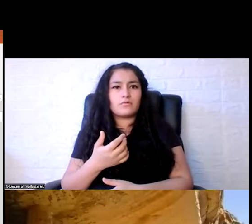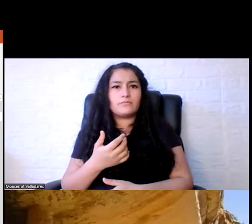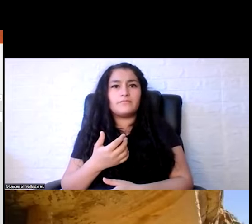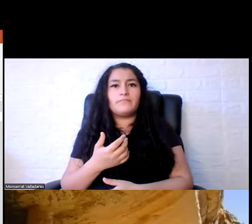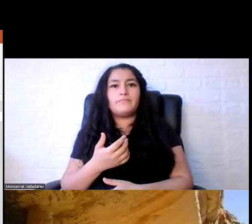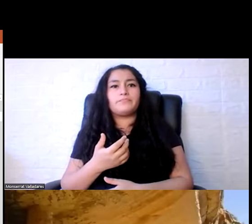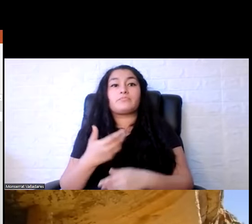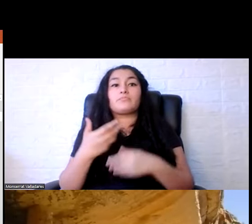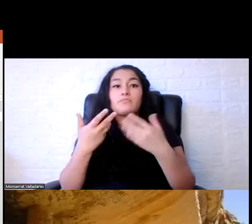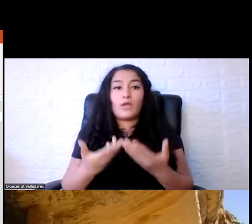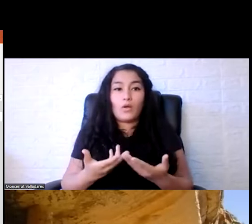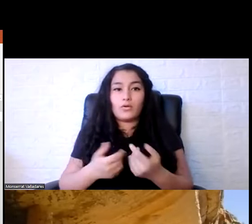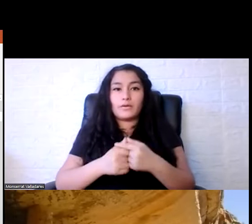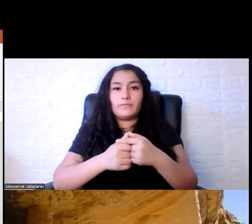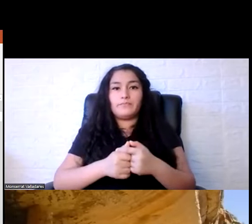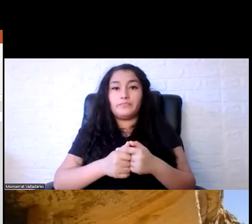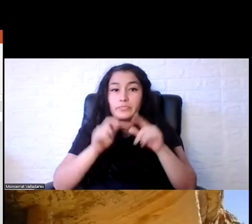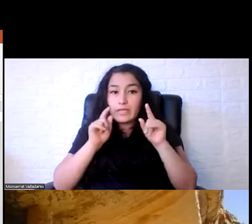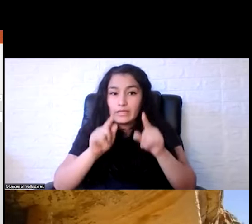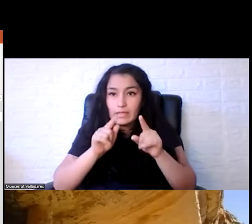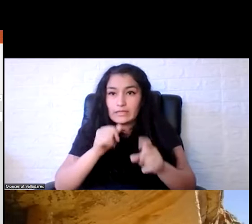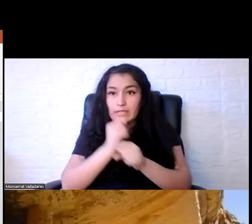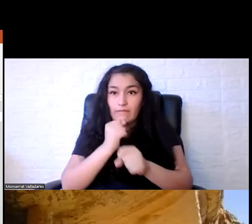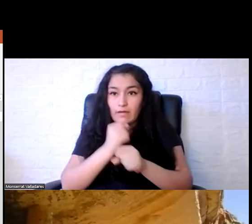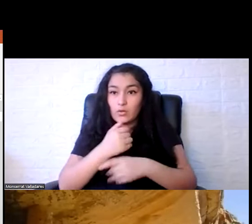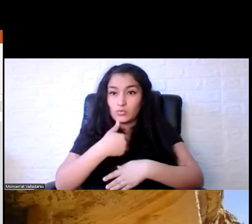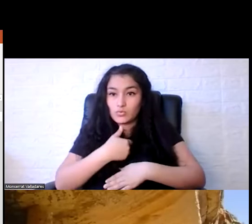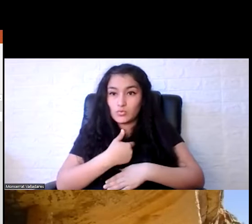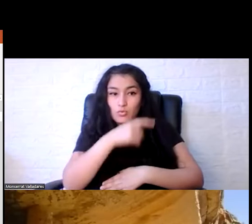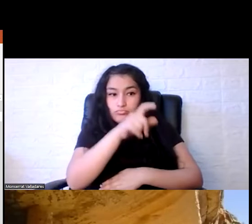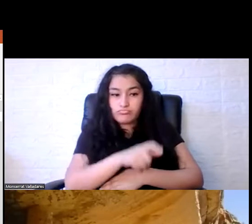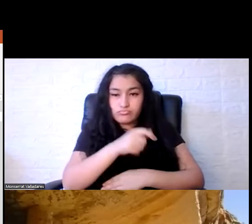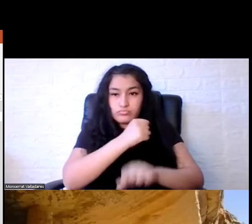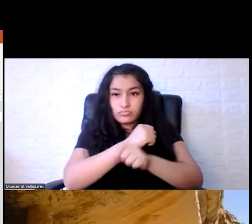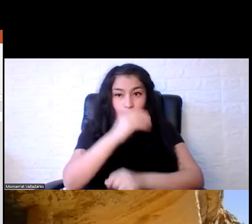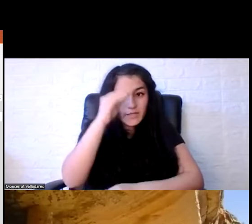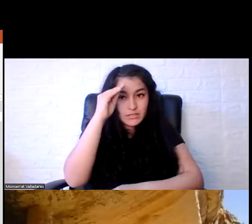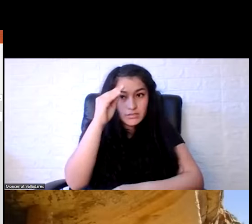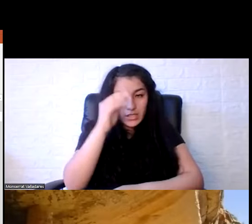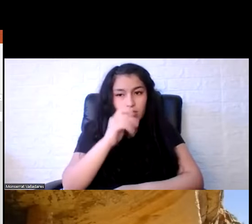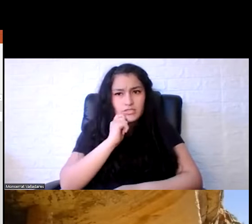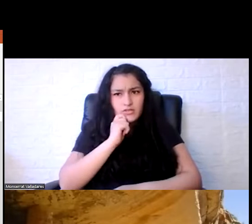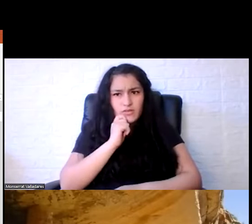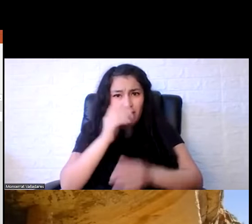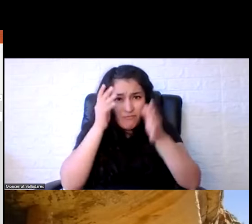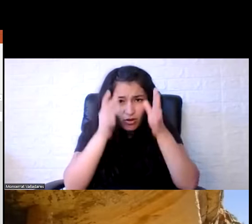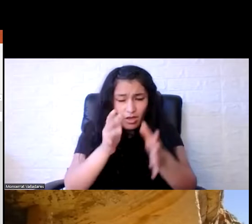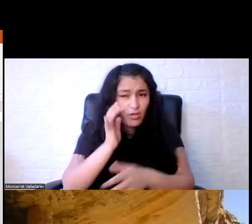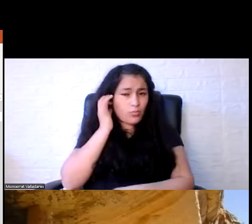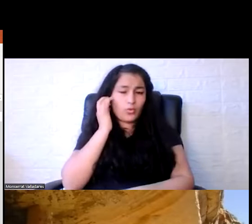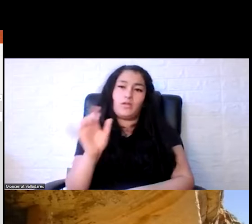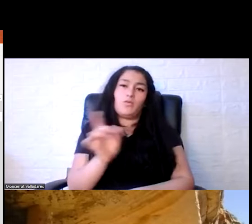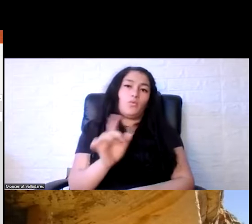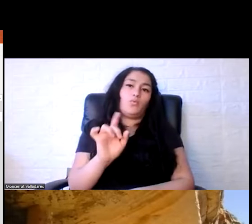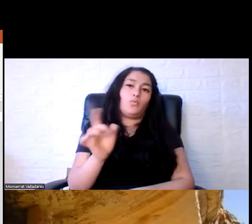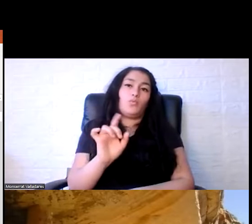dentro del trabajo que hice con la policía, mi foco no fueron las mujeres. Mi